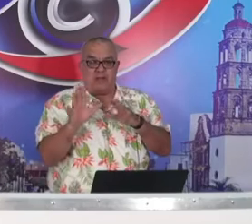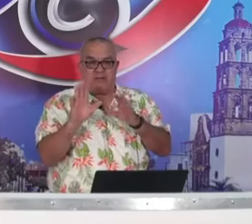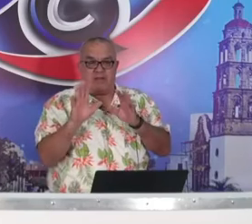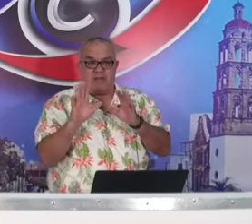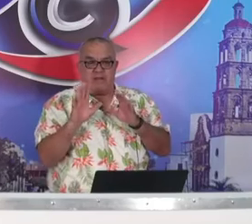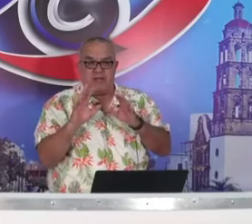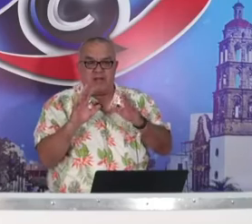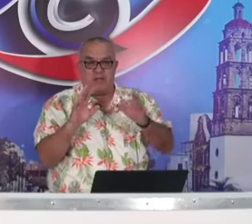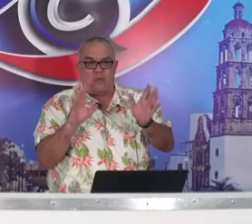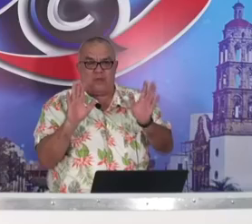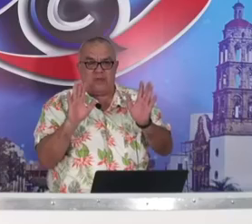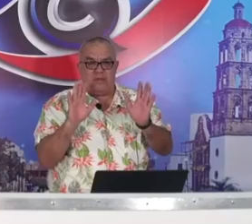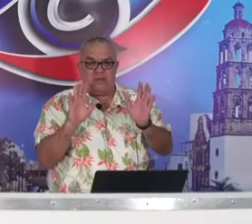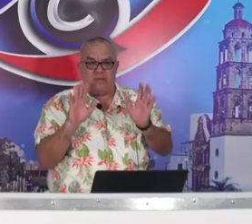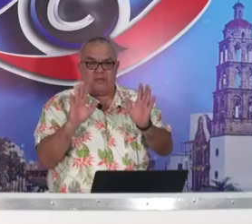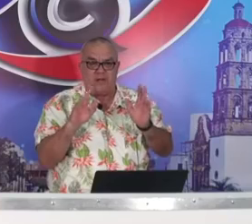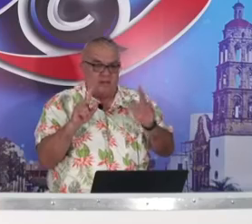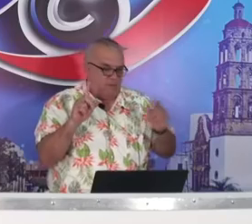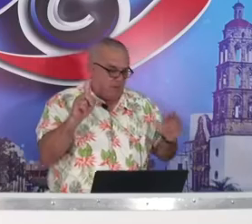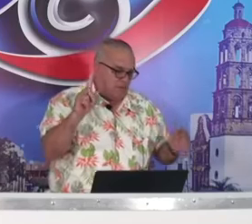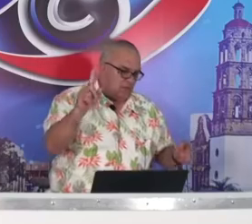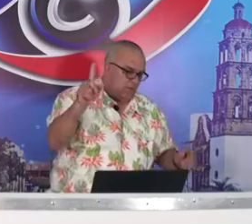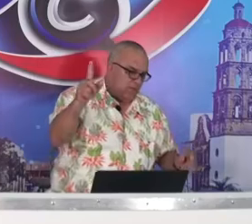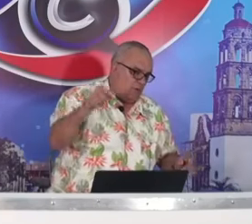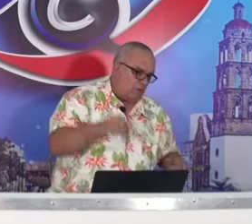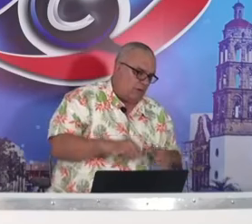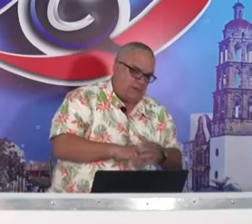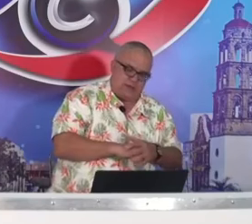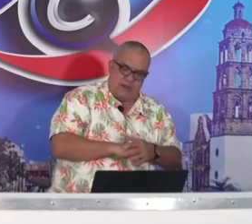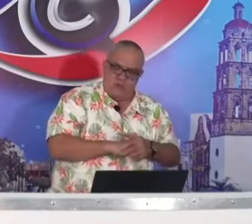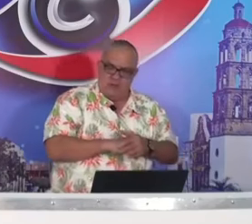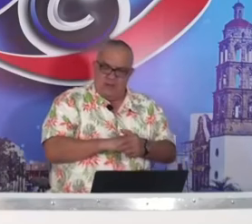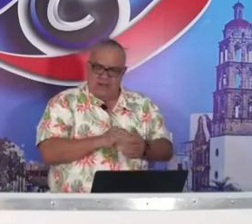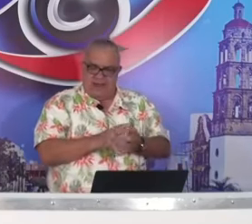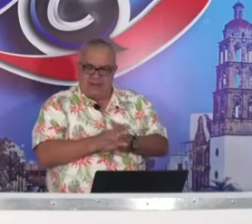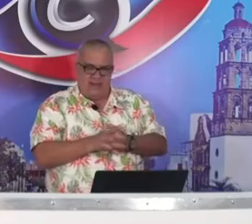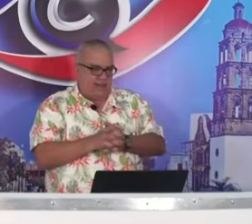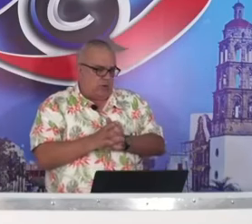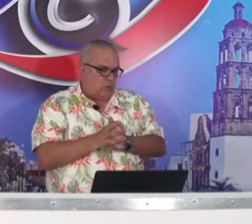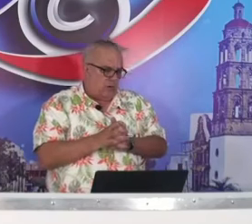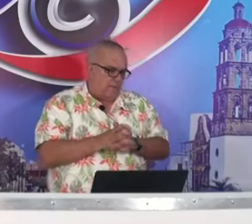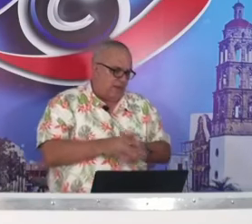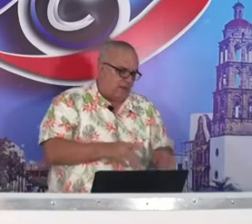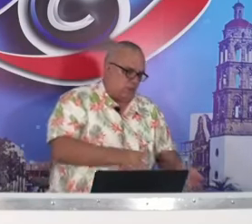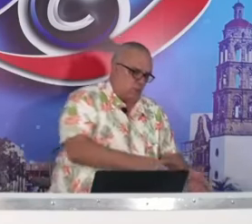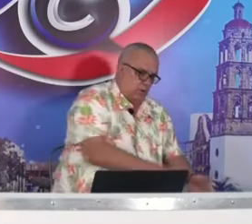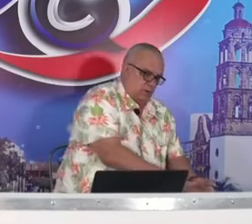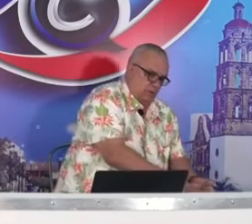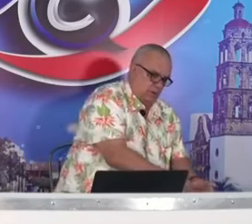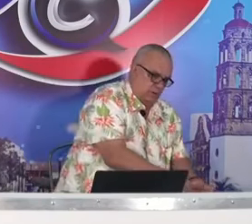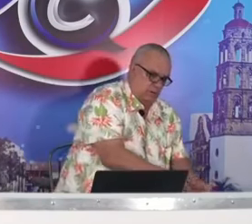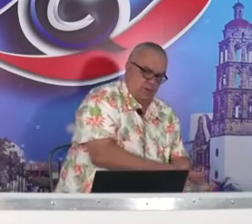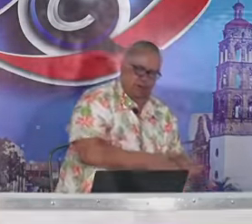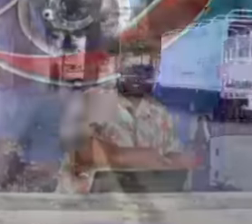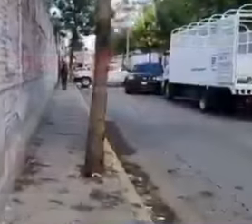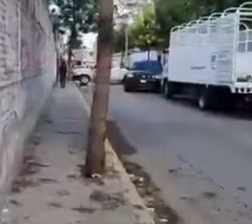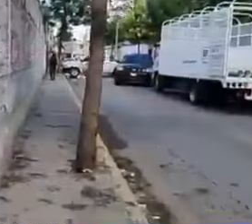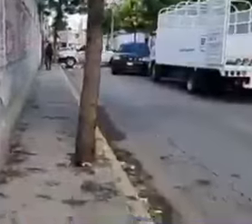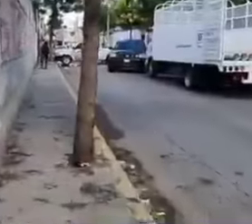qué carretera estarían o en qué avenida estarían. Pero vamos a ver primero lo del cateo aquí en la colonia Playa Azul.